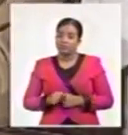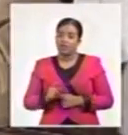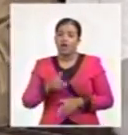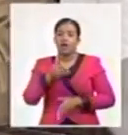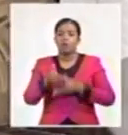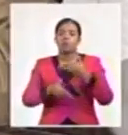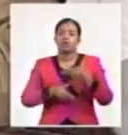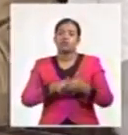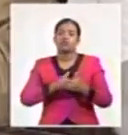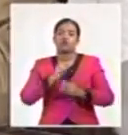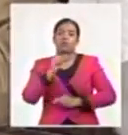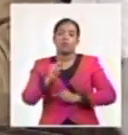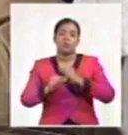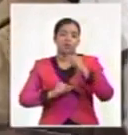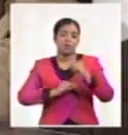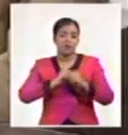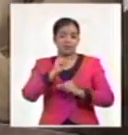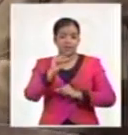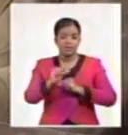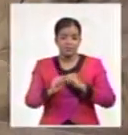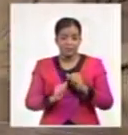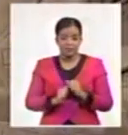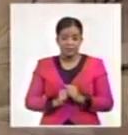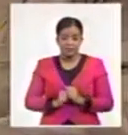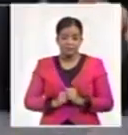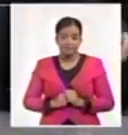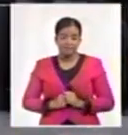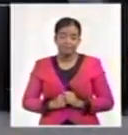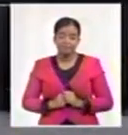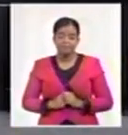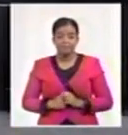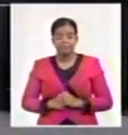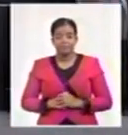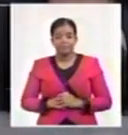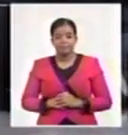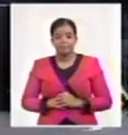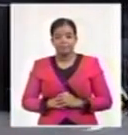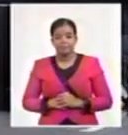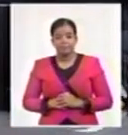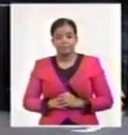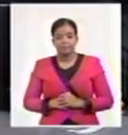es relativa a quien lo absolutiza, pero está declinando. Bueno,